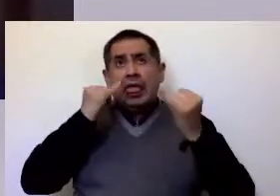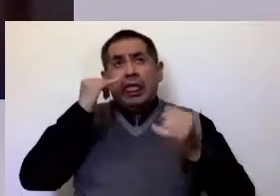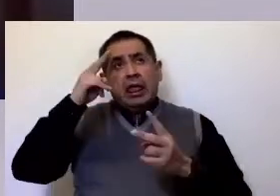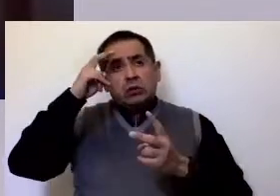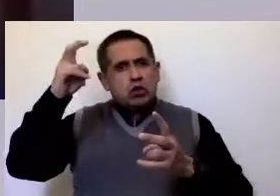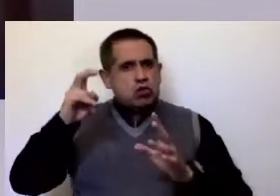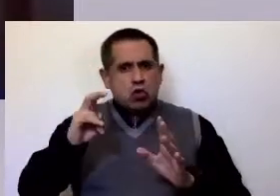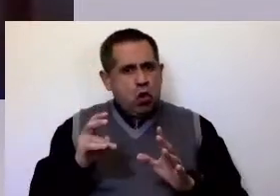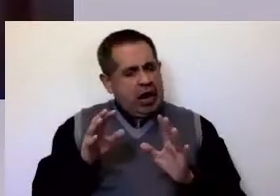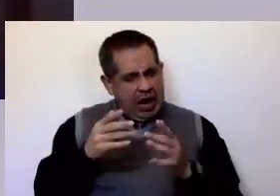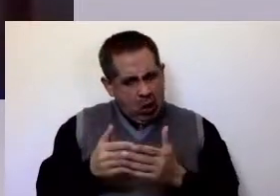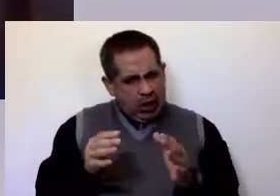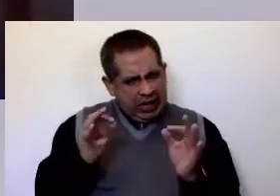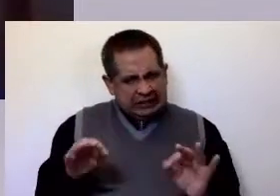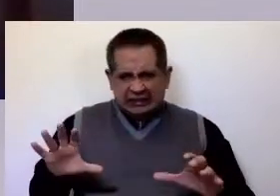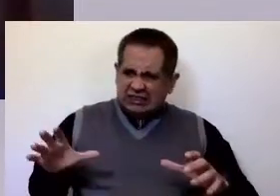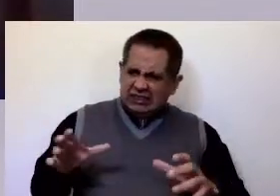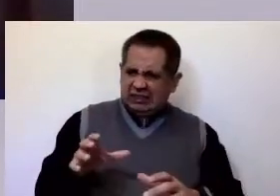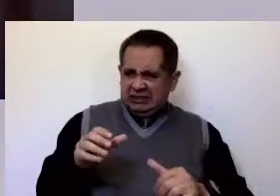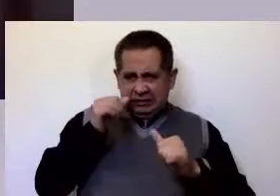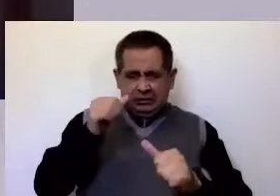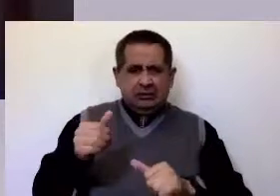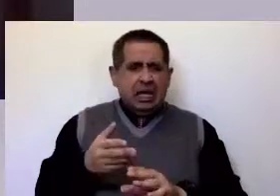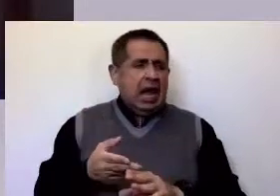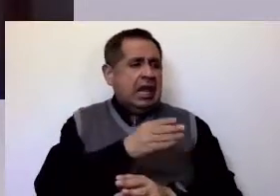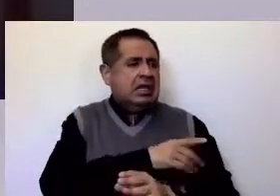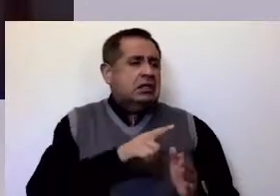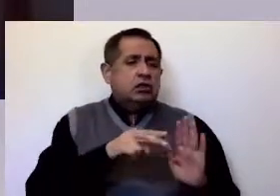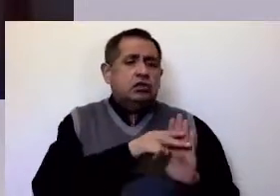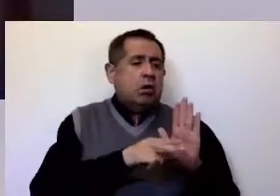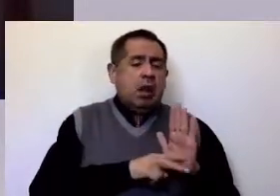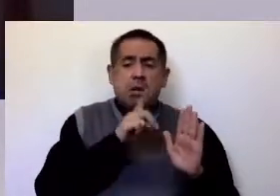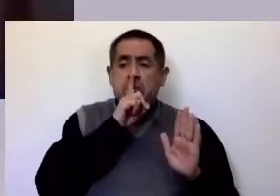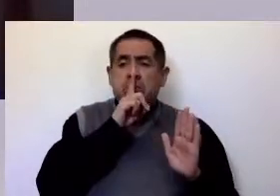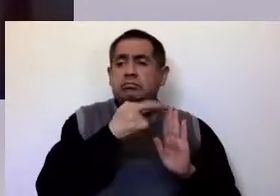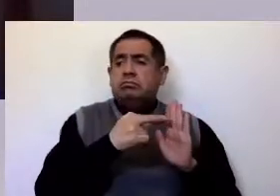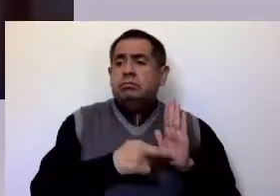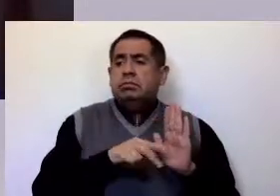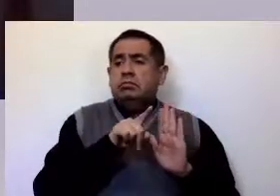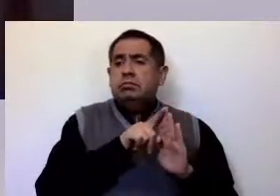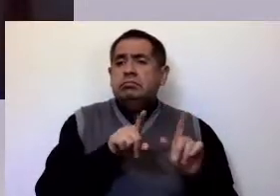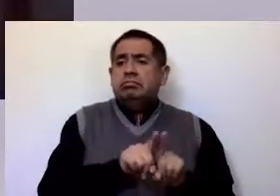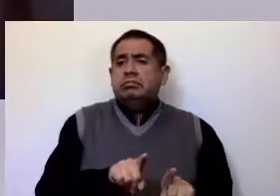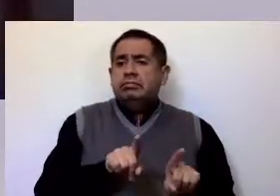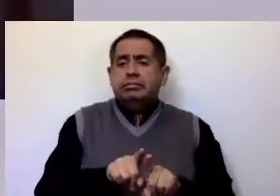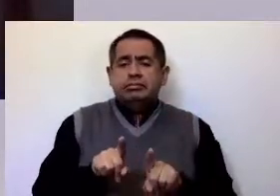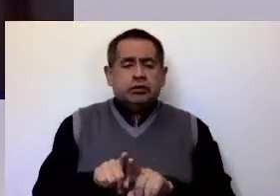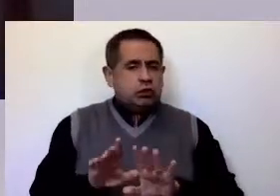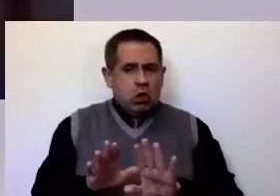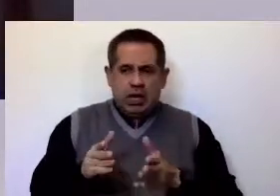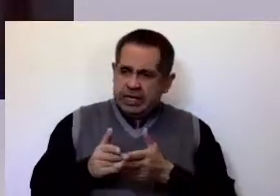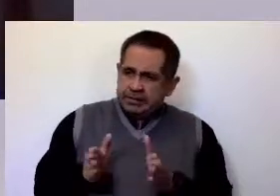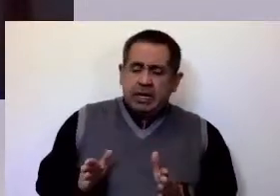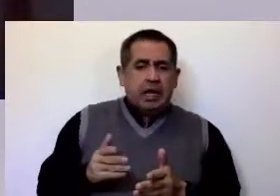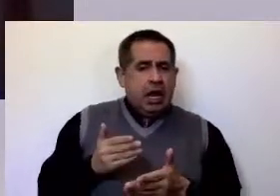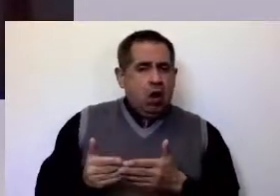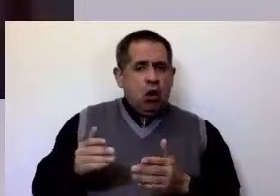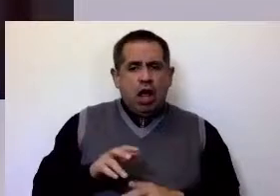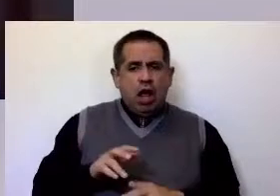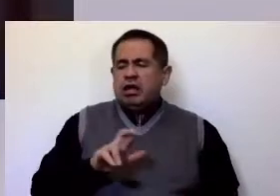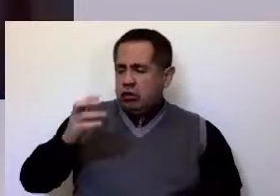y se construían a una norma programática dentro de no con nuestra constitución para ser reconocidos hoy